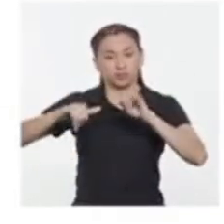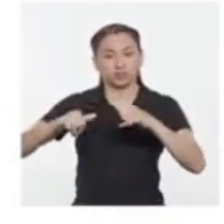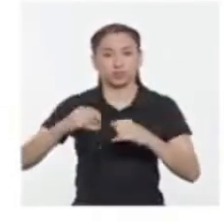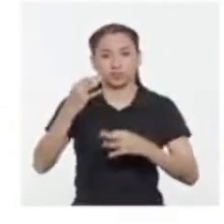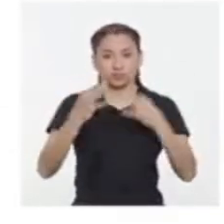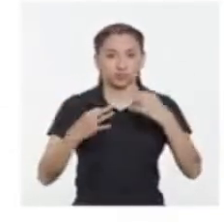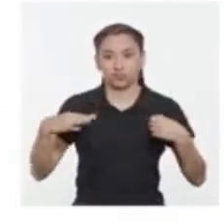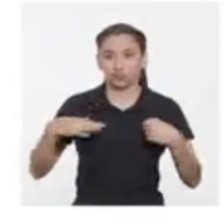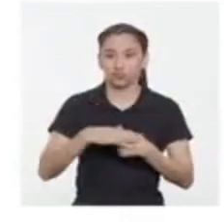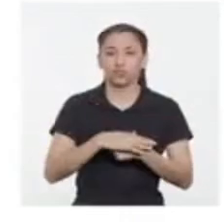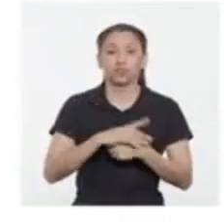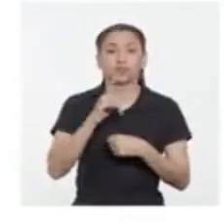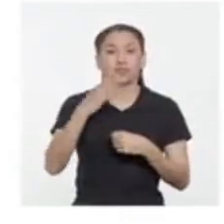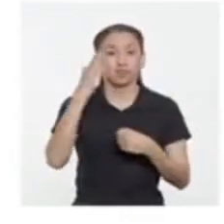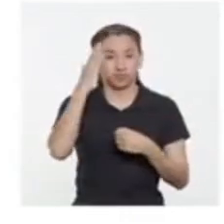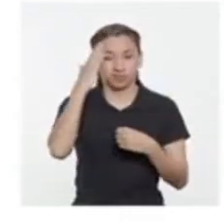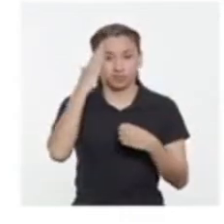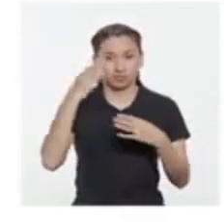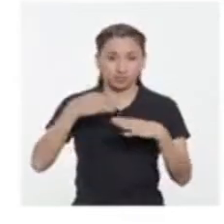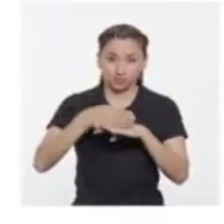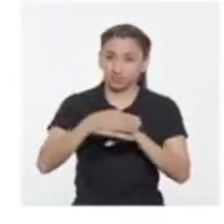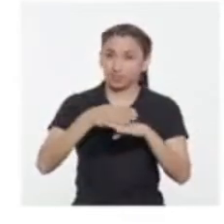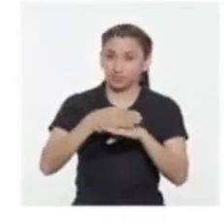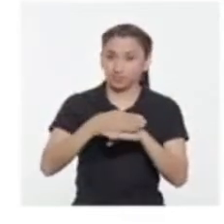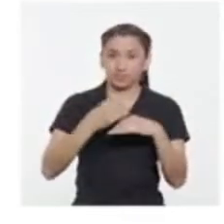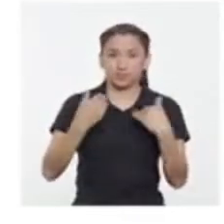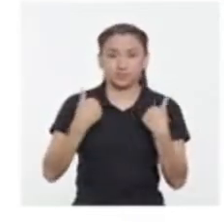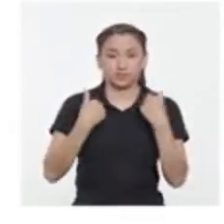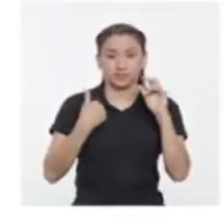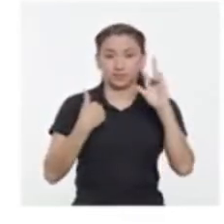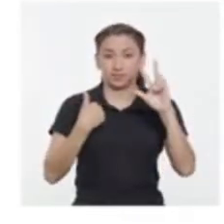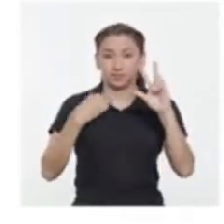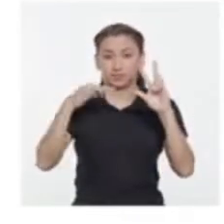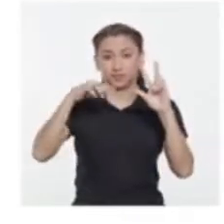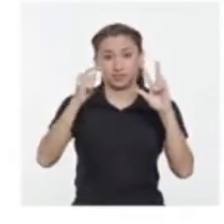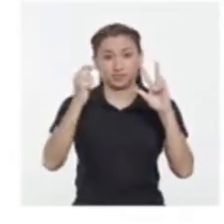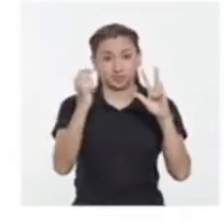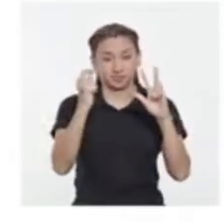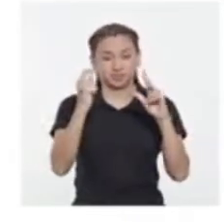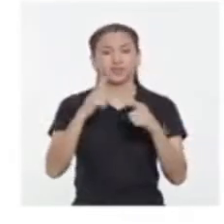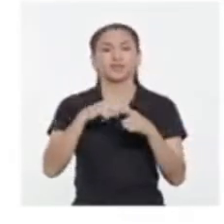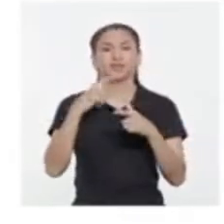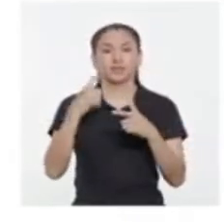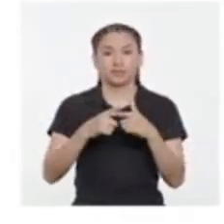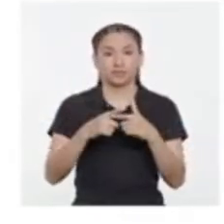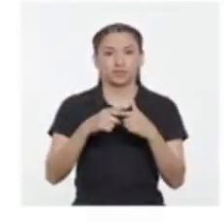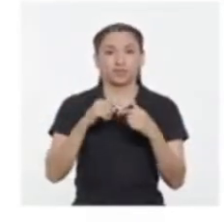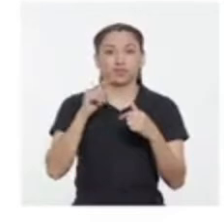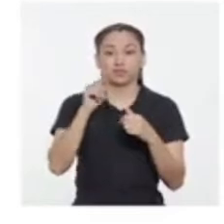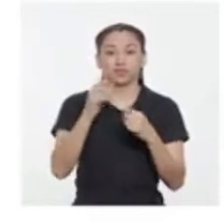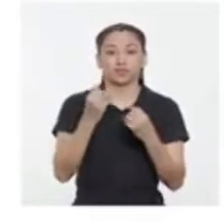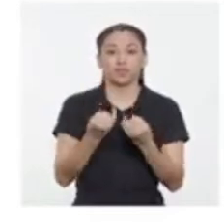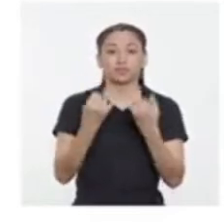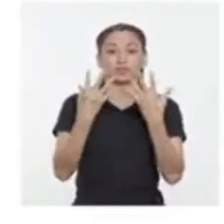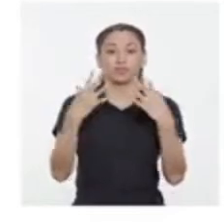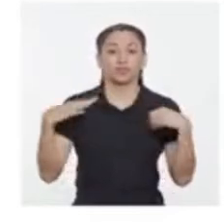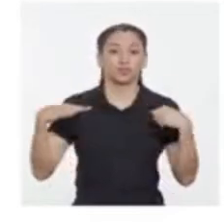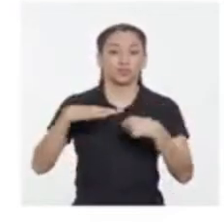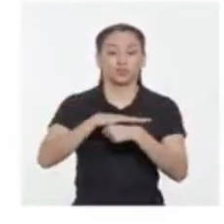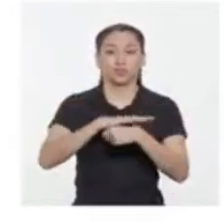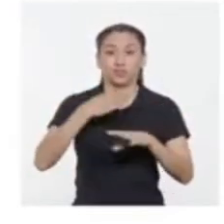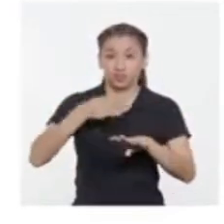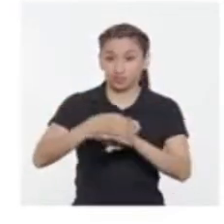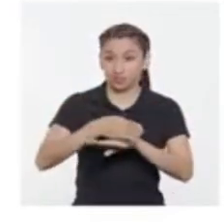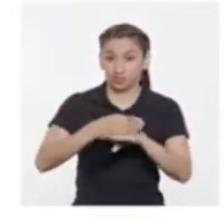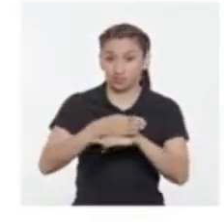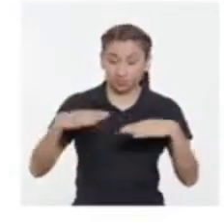metros en total. Como cada listón completo de madera mide 3 metros lineales, entonces el número de listones